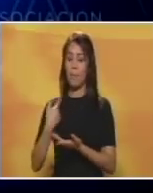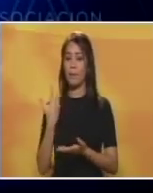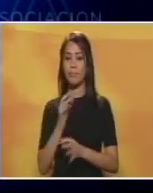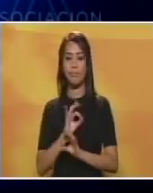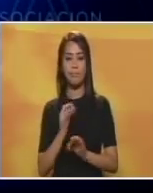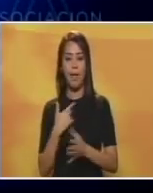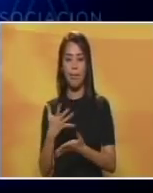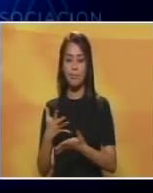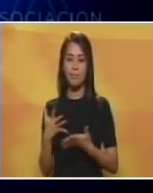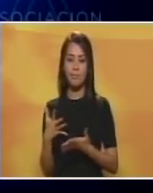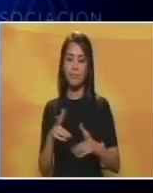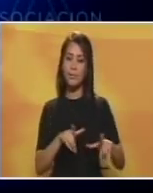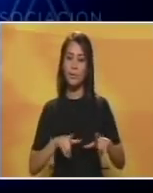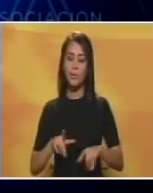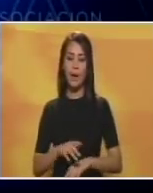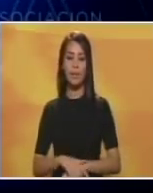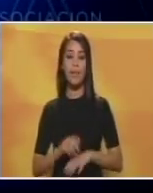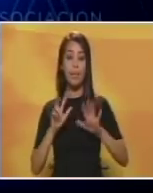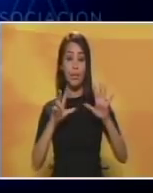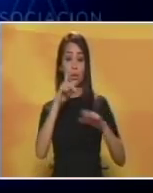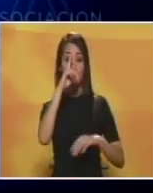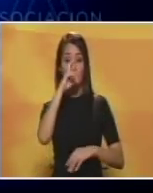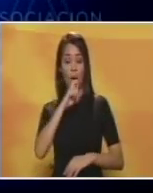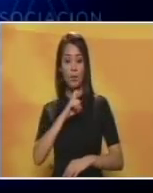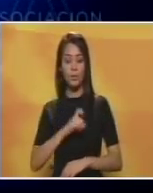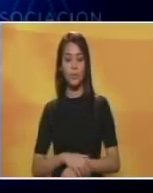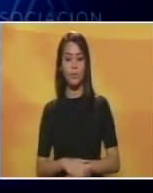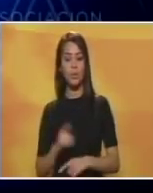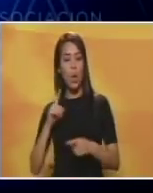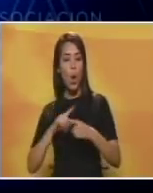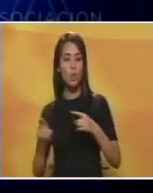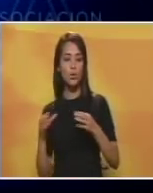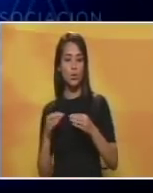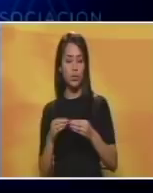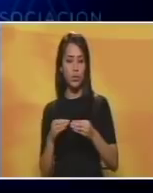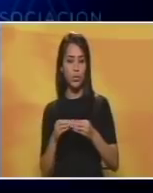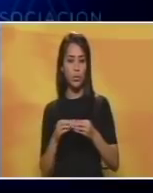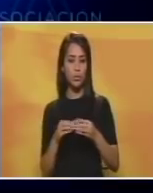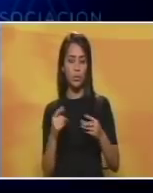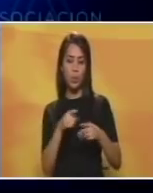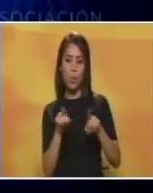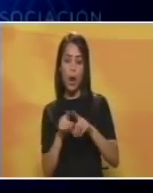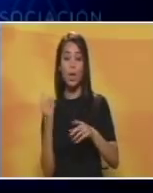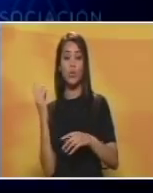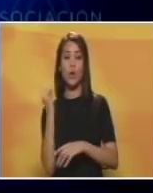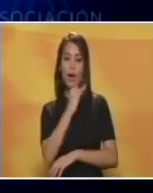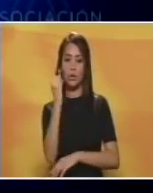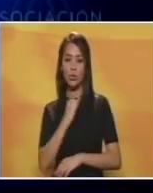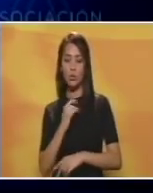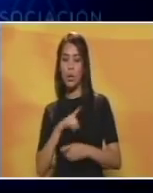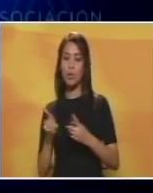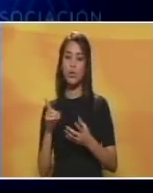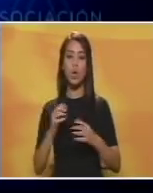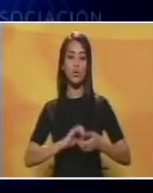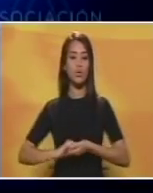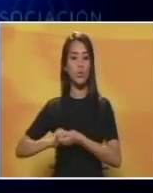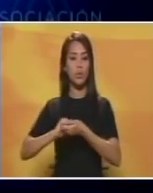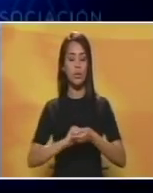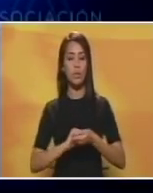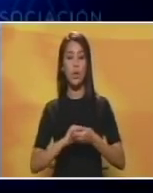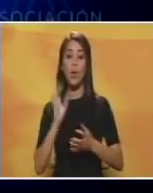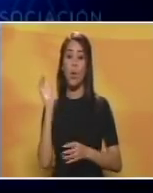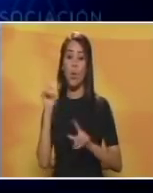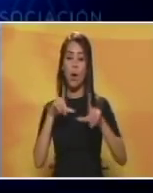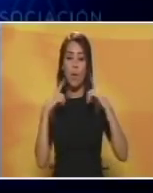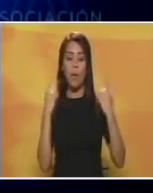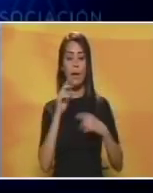casa un derbi de la autopista desde hace 8 años. Metropolitanos se empató con el Zulia a 1. Trujillanos cayó en Valera ante Deportivo La Guaira